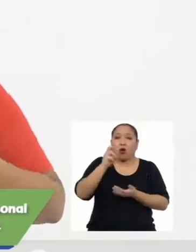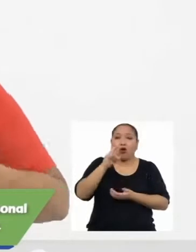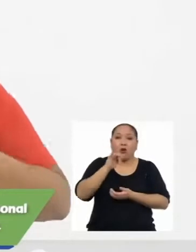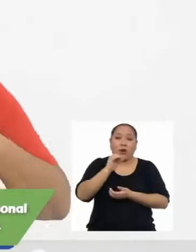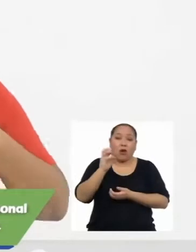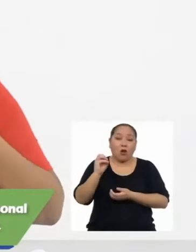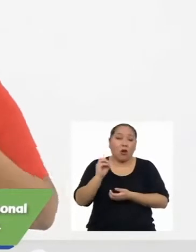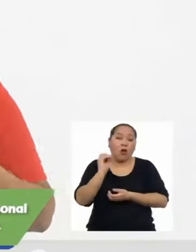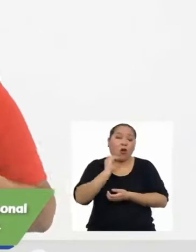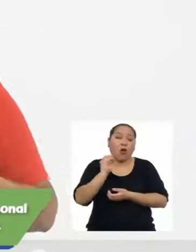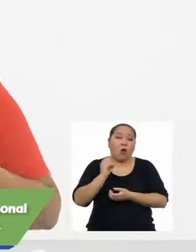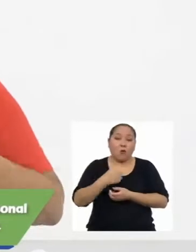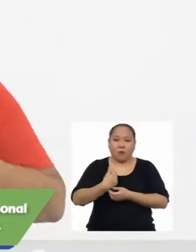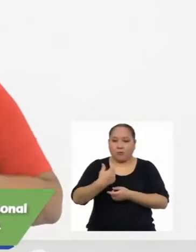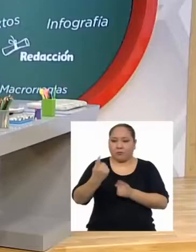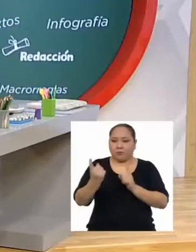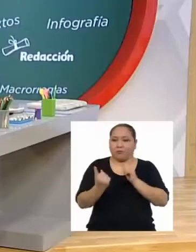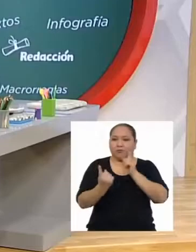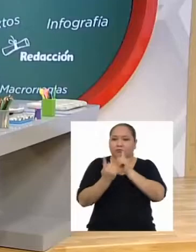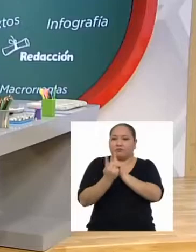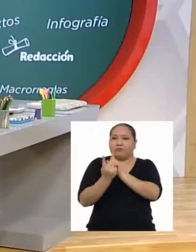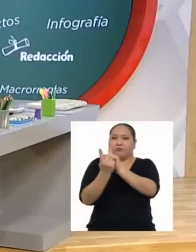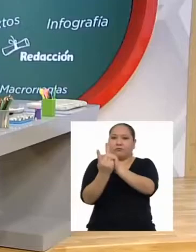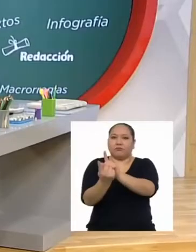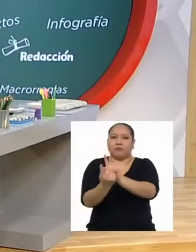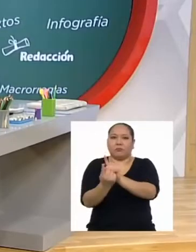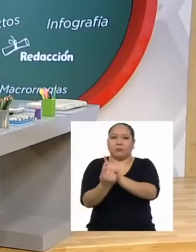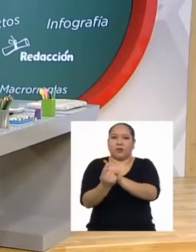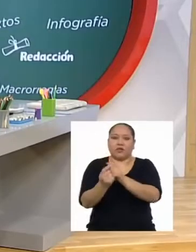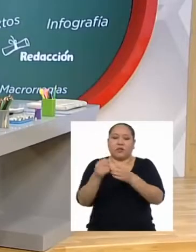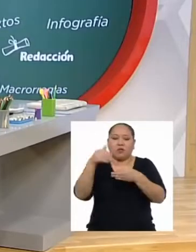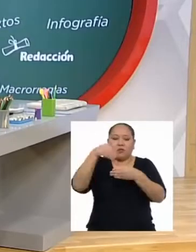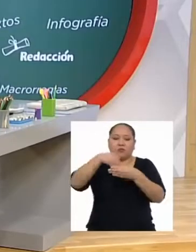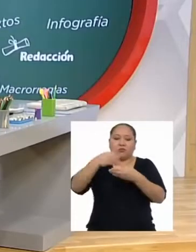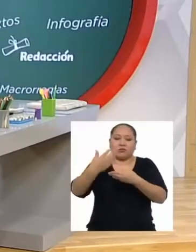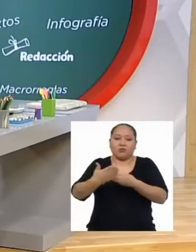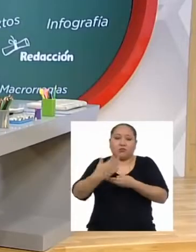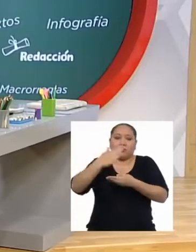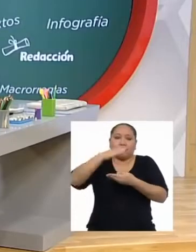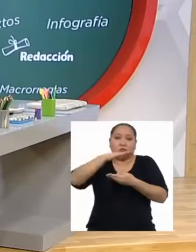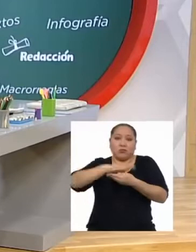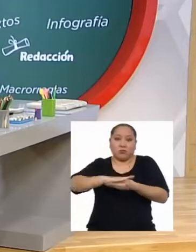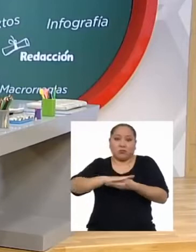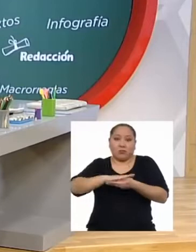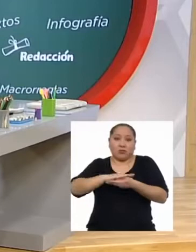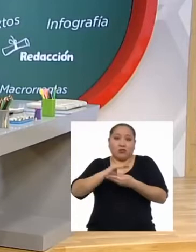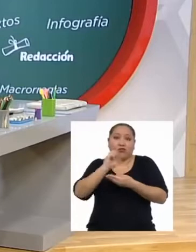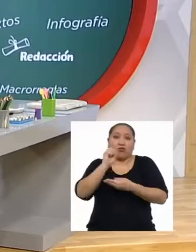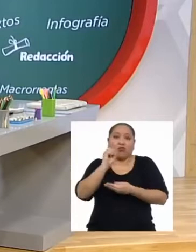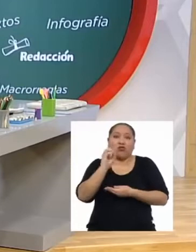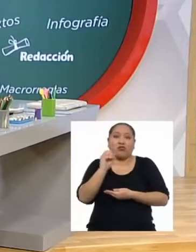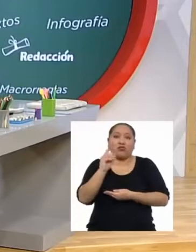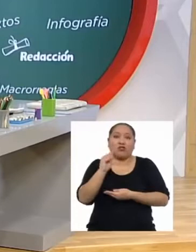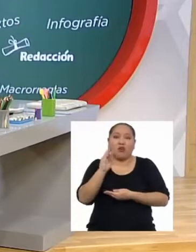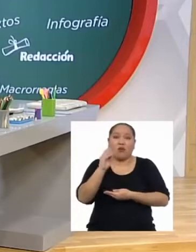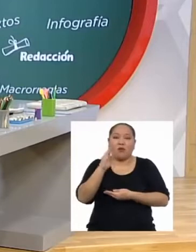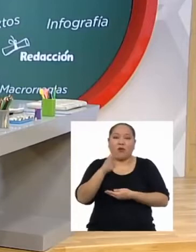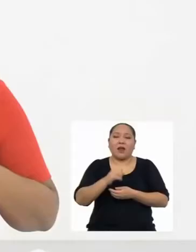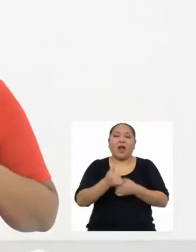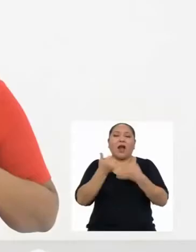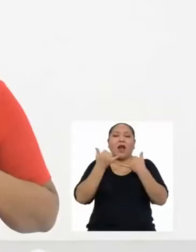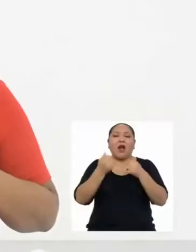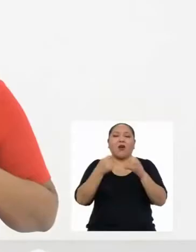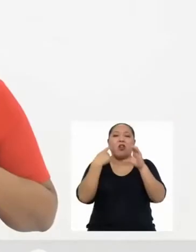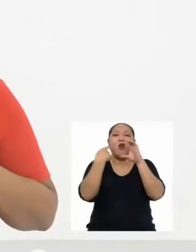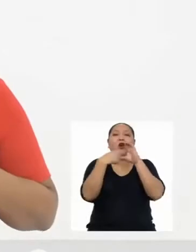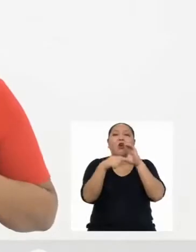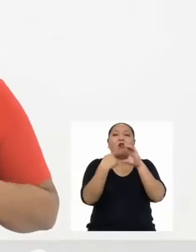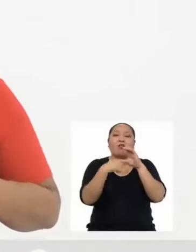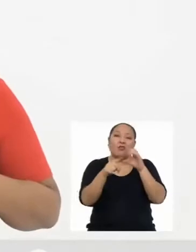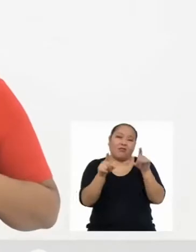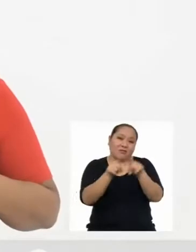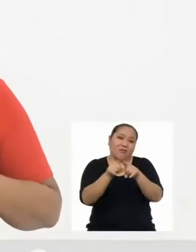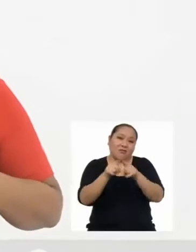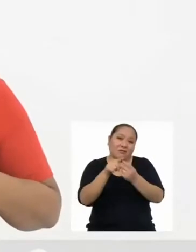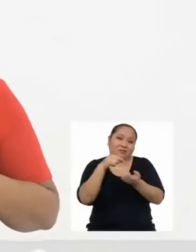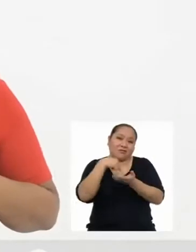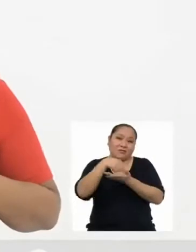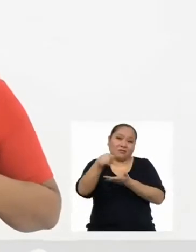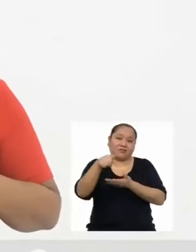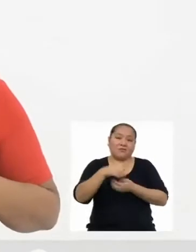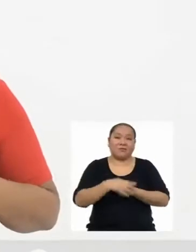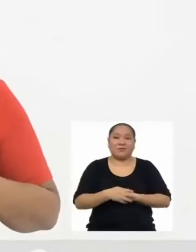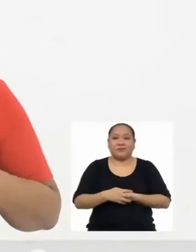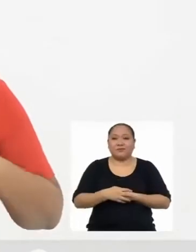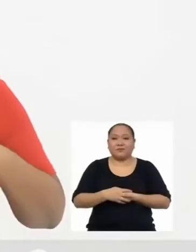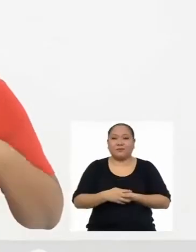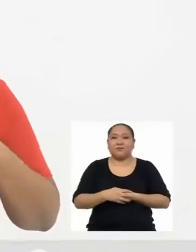suele ir dentro de un sobre. Actualmente las enviamos sobre todo por correo electrónico, ¿no? Sí, más aún